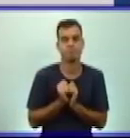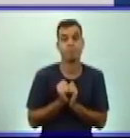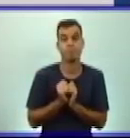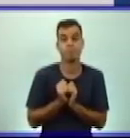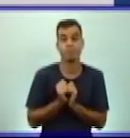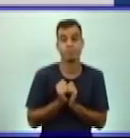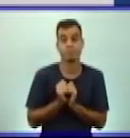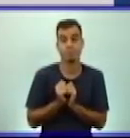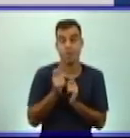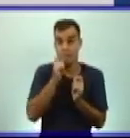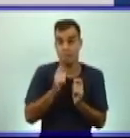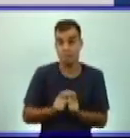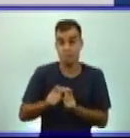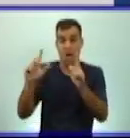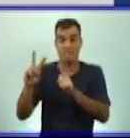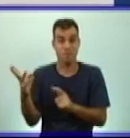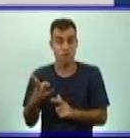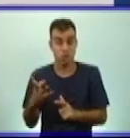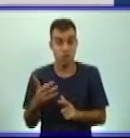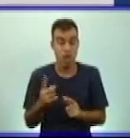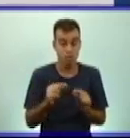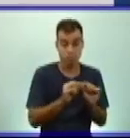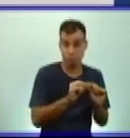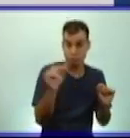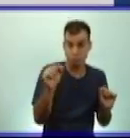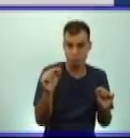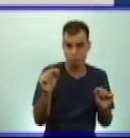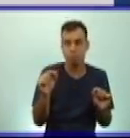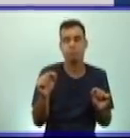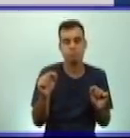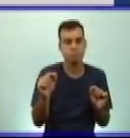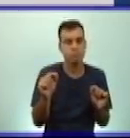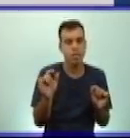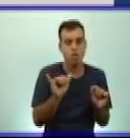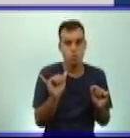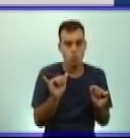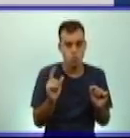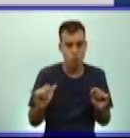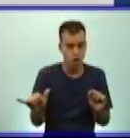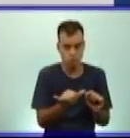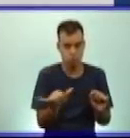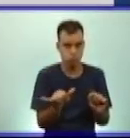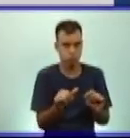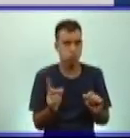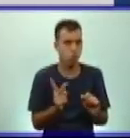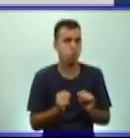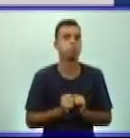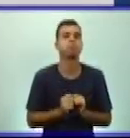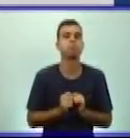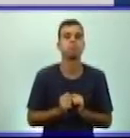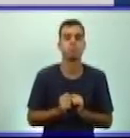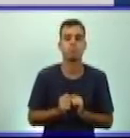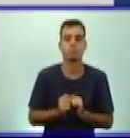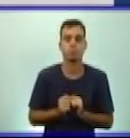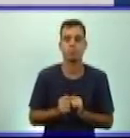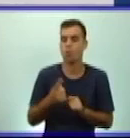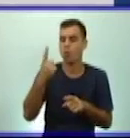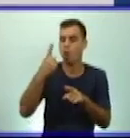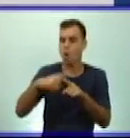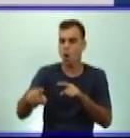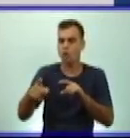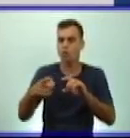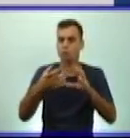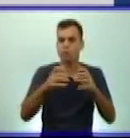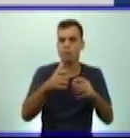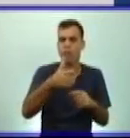velocidad, porque es mayor el radio, son directamente proporcionales. Bueno, y aquí vemos una magnitud más. Esta magnitud también es una